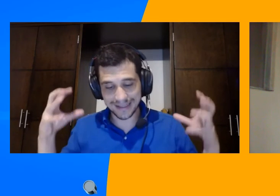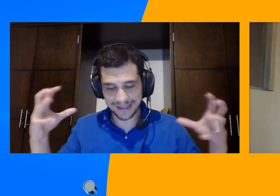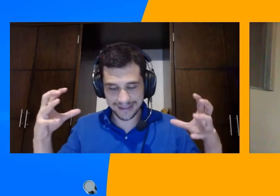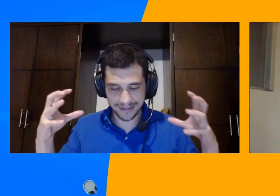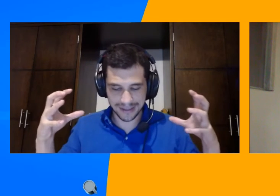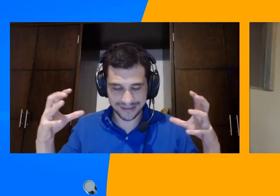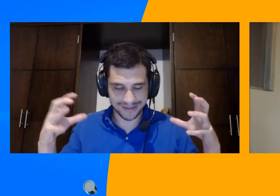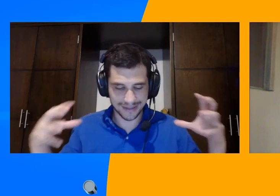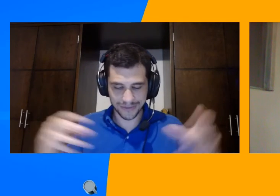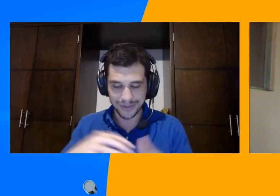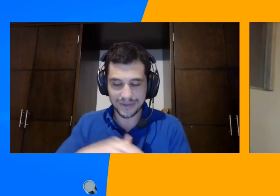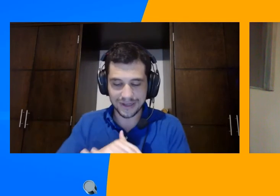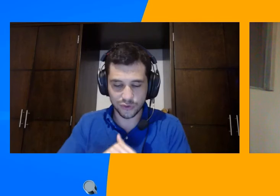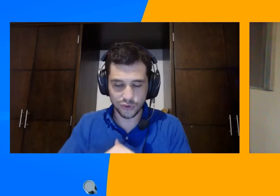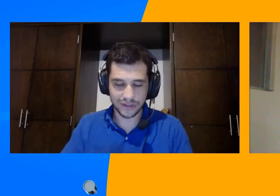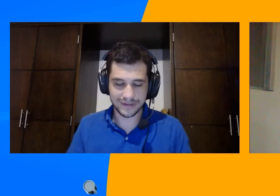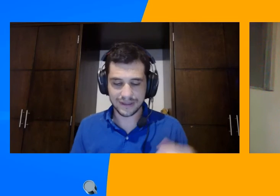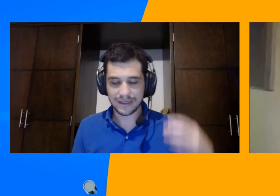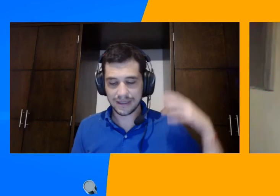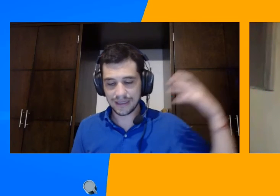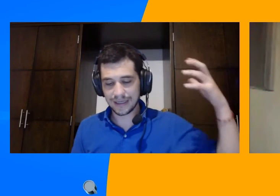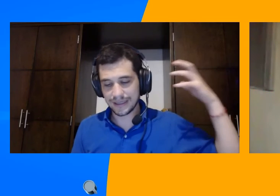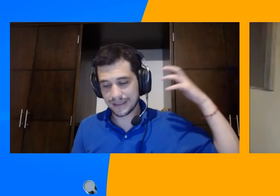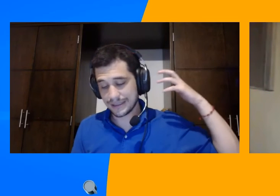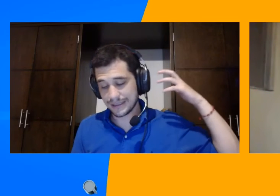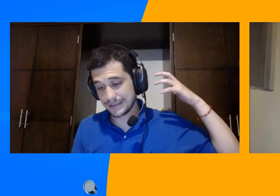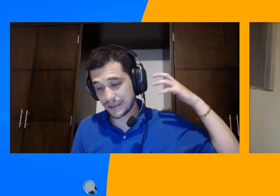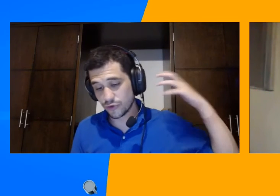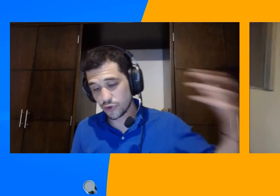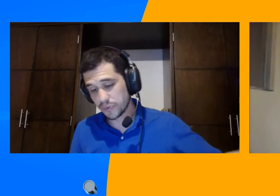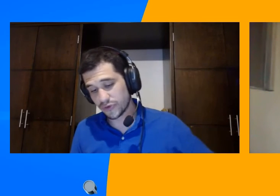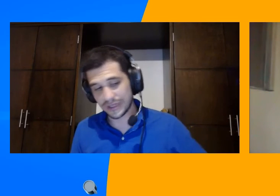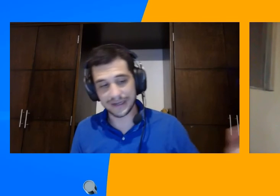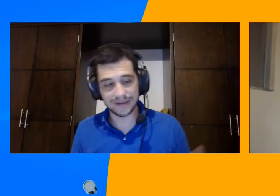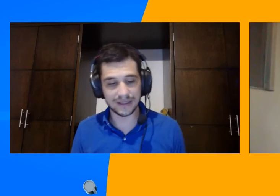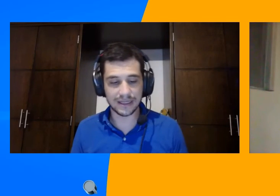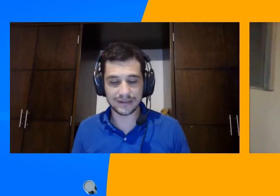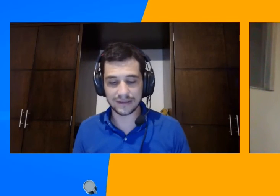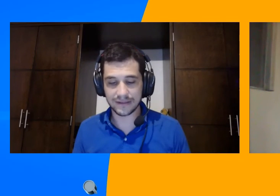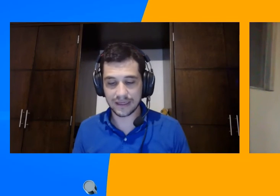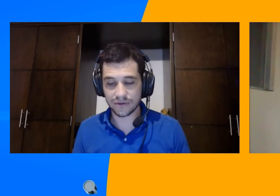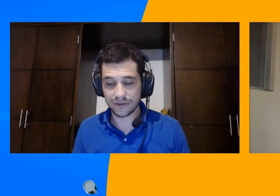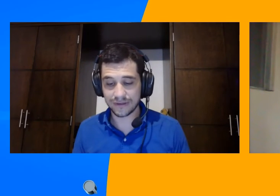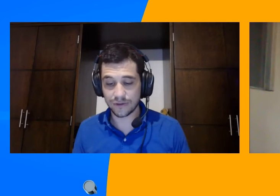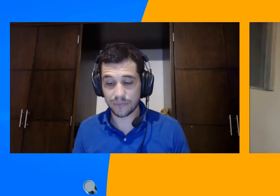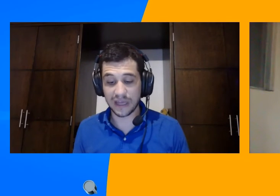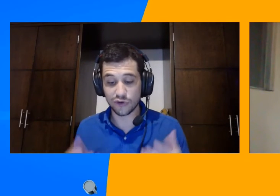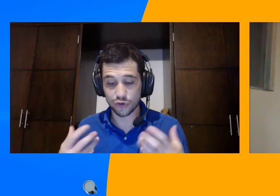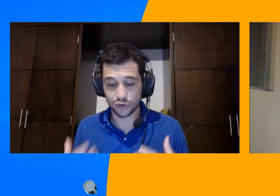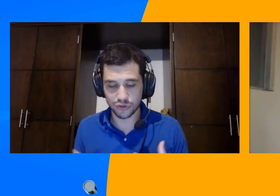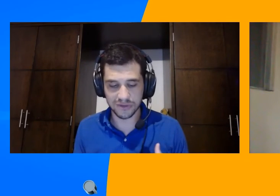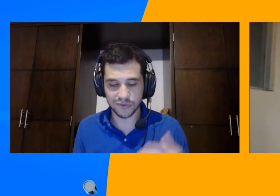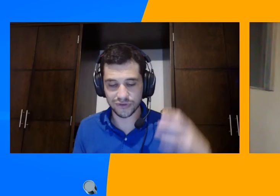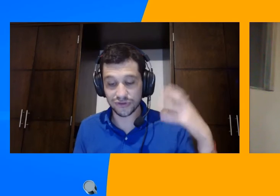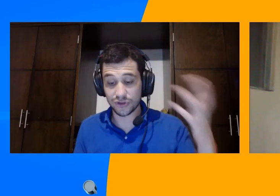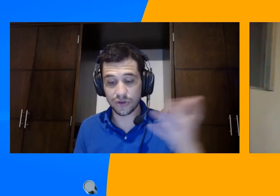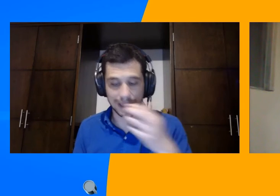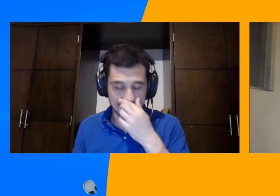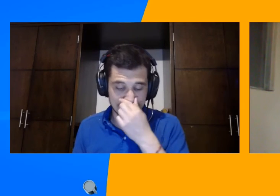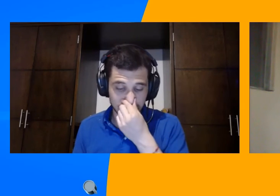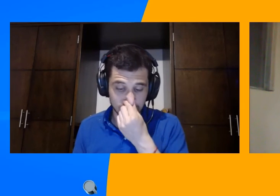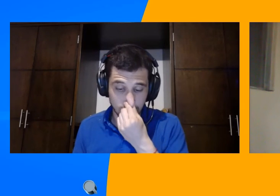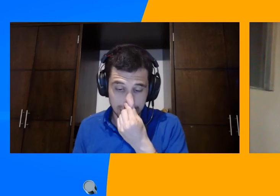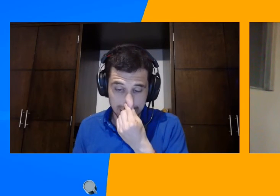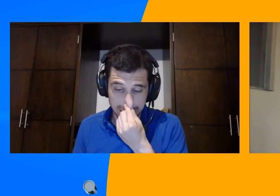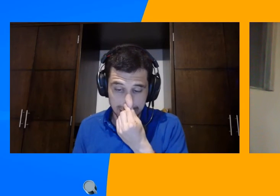las grandísimas, digamos, similitudes entre los grupos sociales indígenas antes de la conquista europea y nosotros mismos. Entonces yo creo